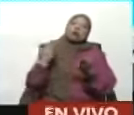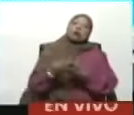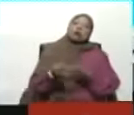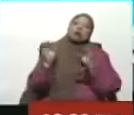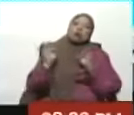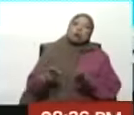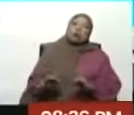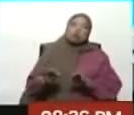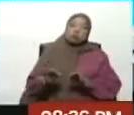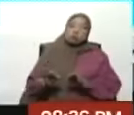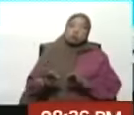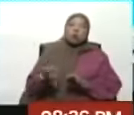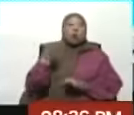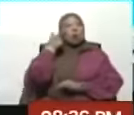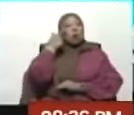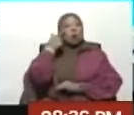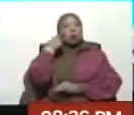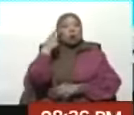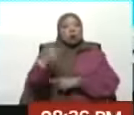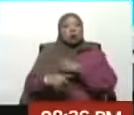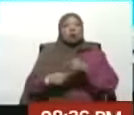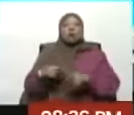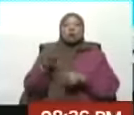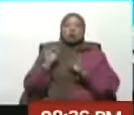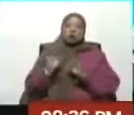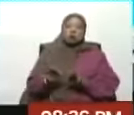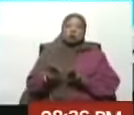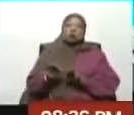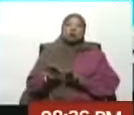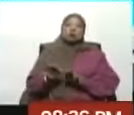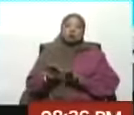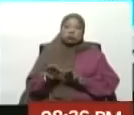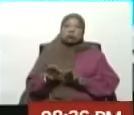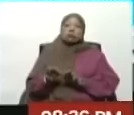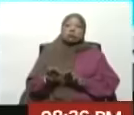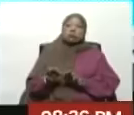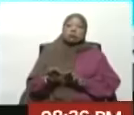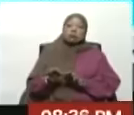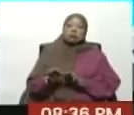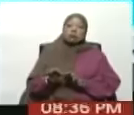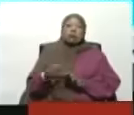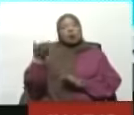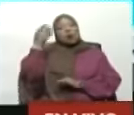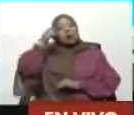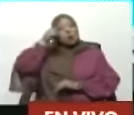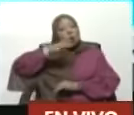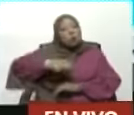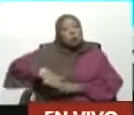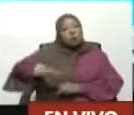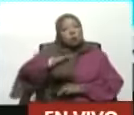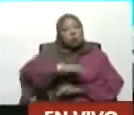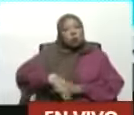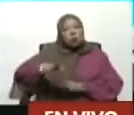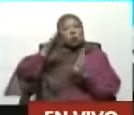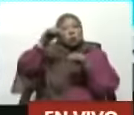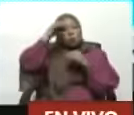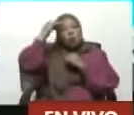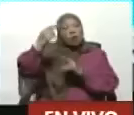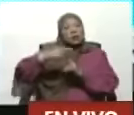Rondón, te vi por el Táchira. Estás por allá por el Táchira. Felicitaciones. Saludo al pueblo del Táchira. Atención,